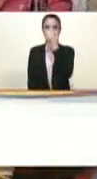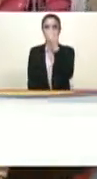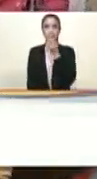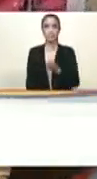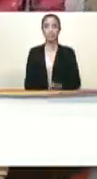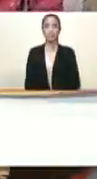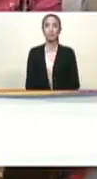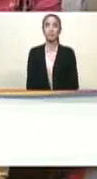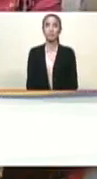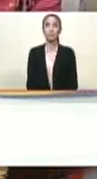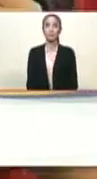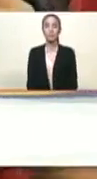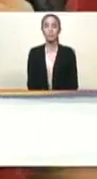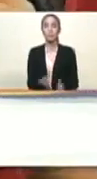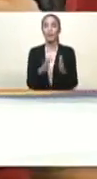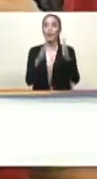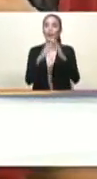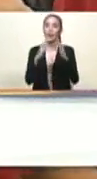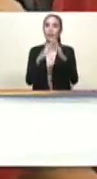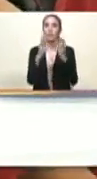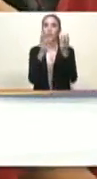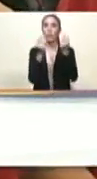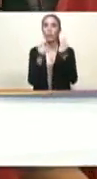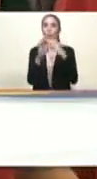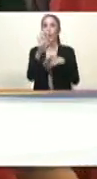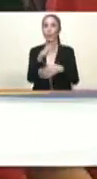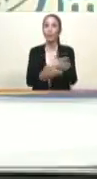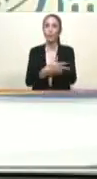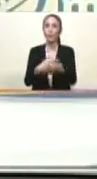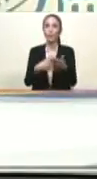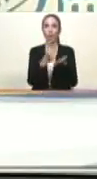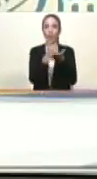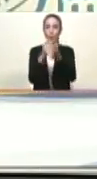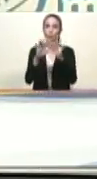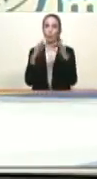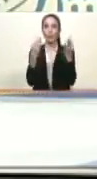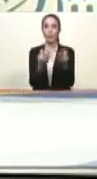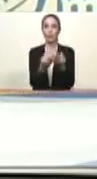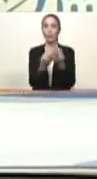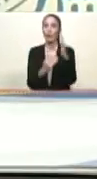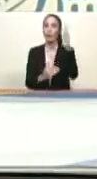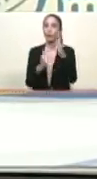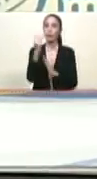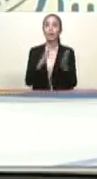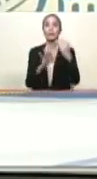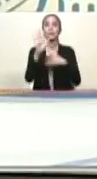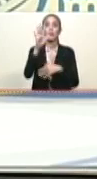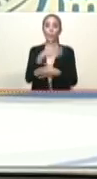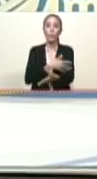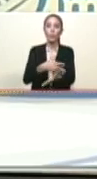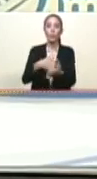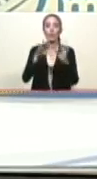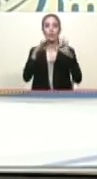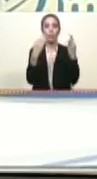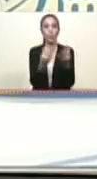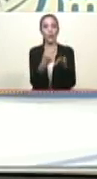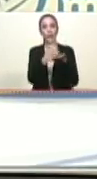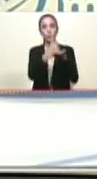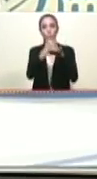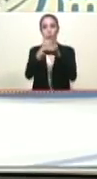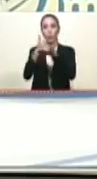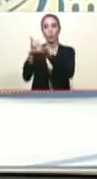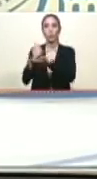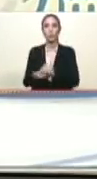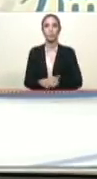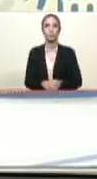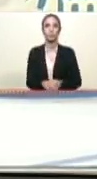Jemmy es el hogar 4 millones y vamos rumbo al hogar 5 millones y la atención